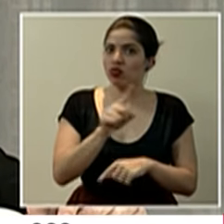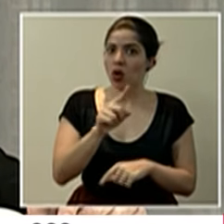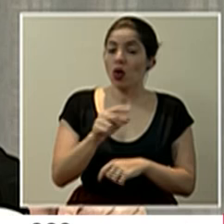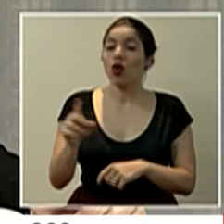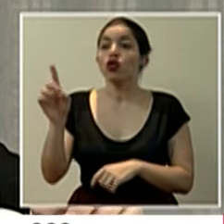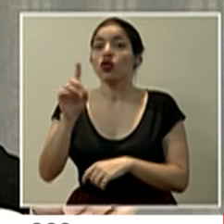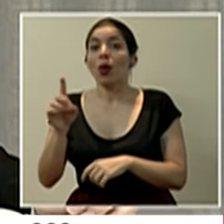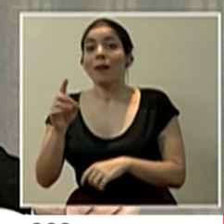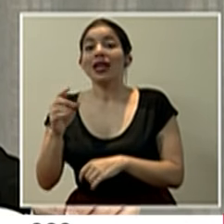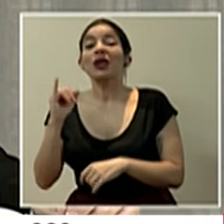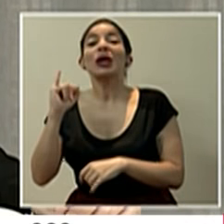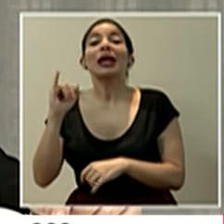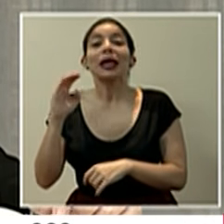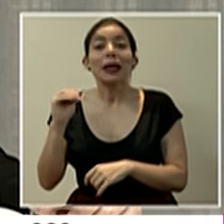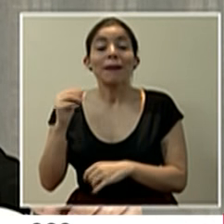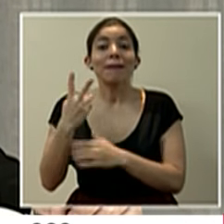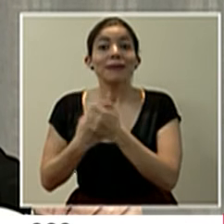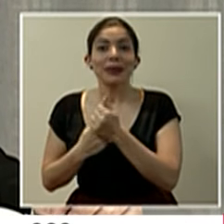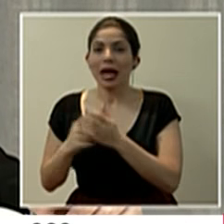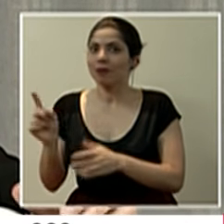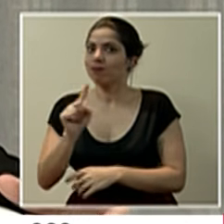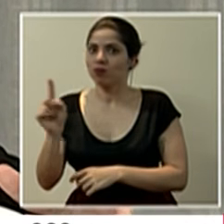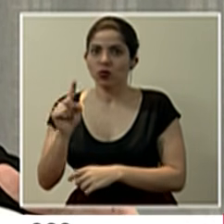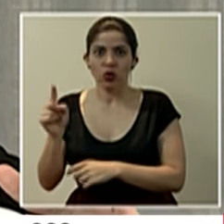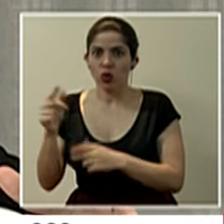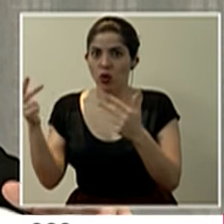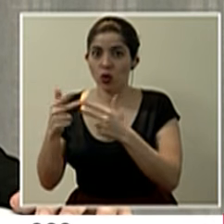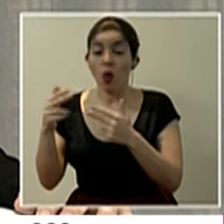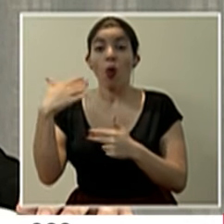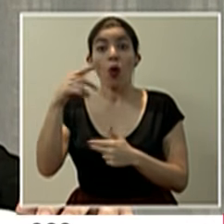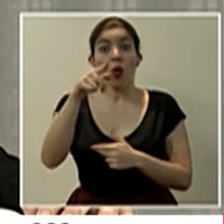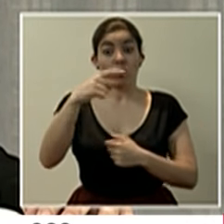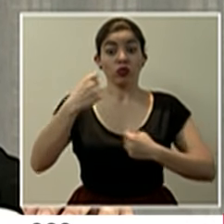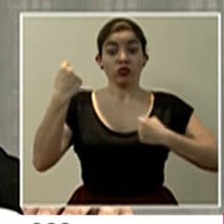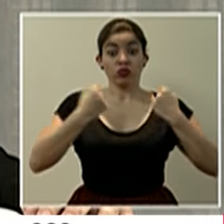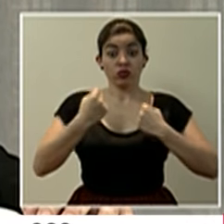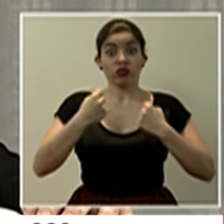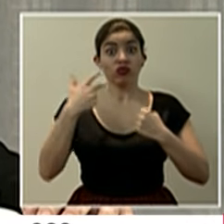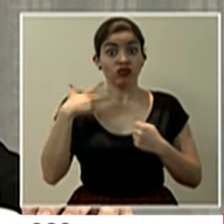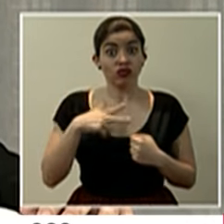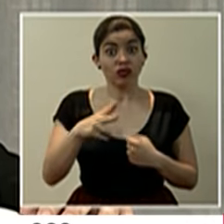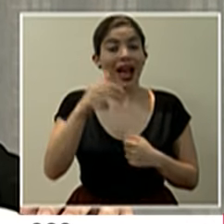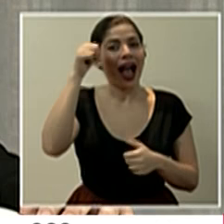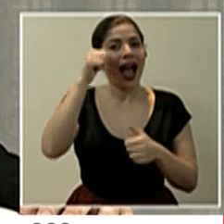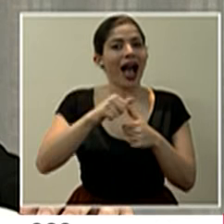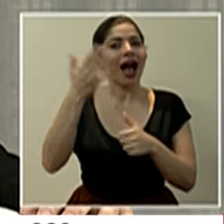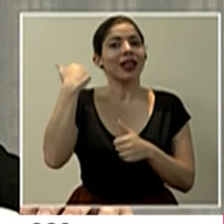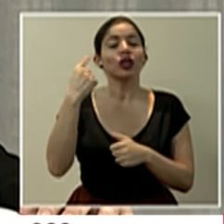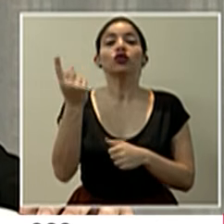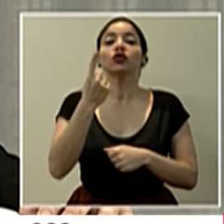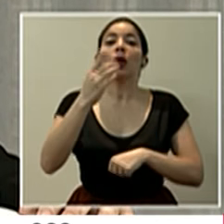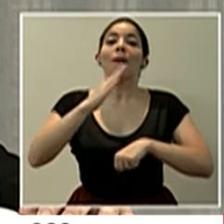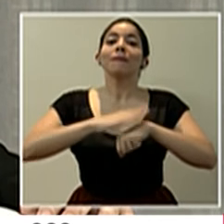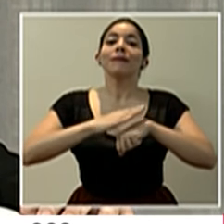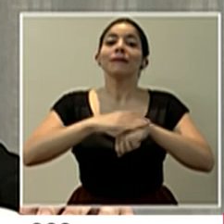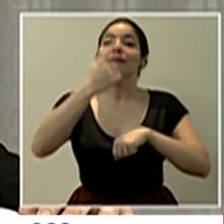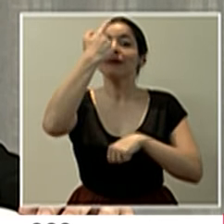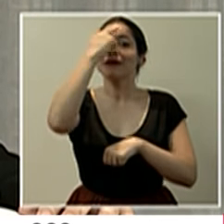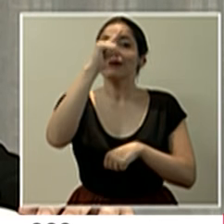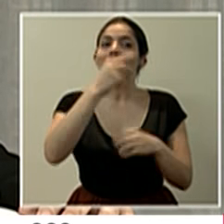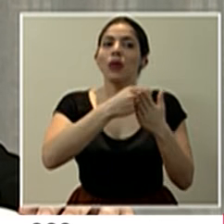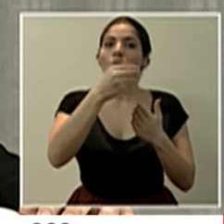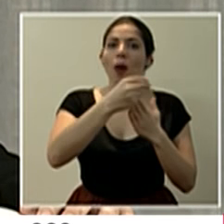los impares, pero cuando a usted le corresponde circular, recuerden que solo se permitía para ir a comprar alimentación